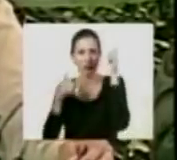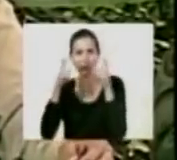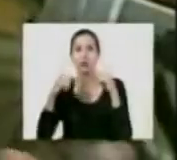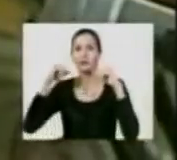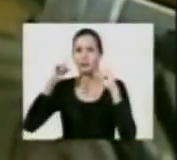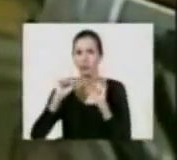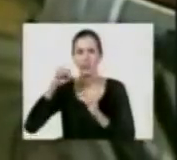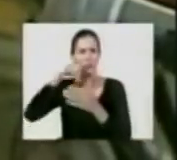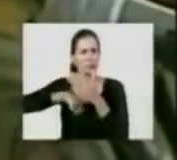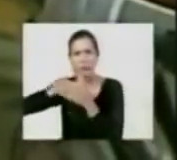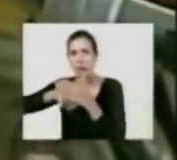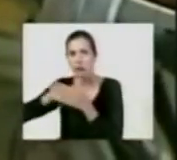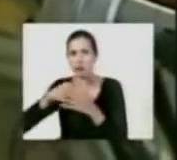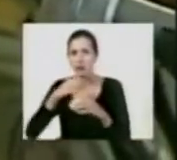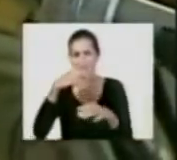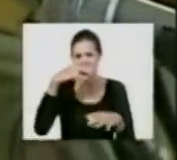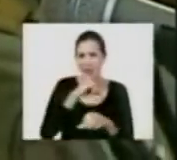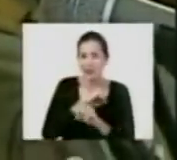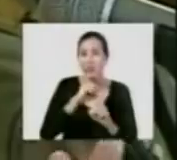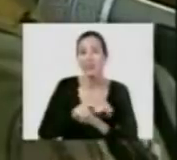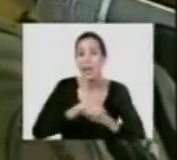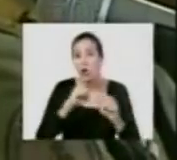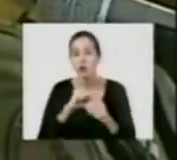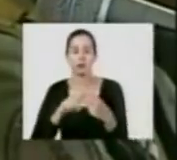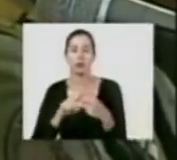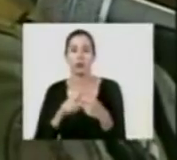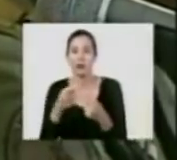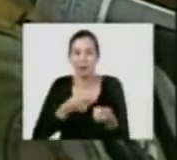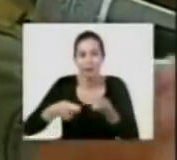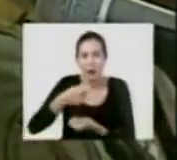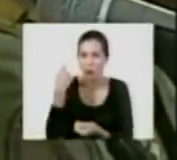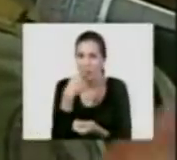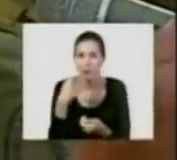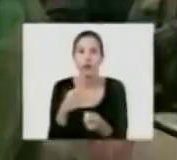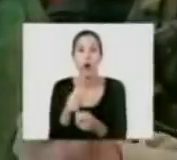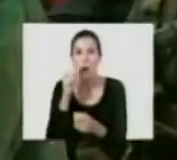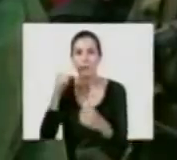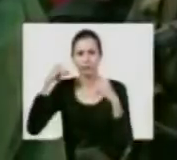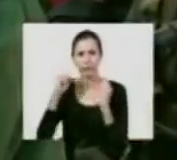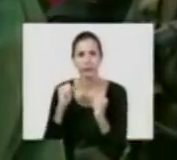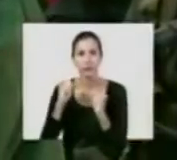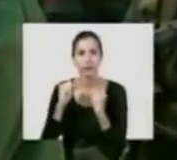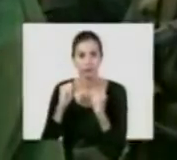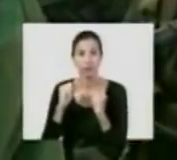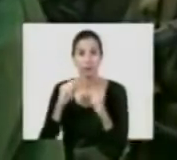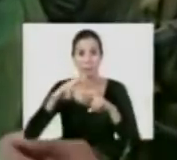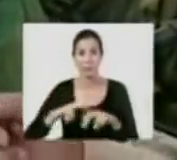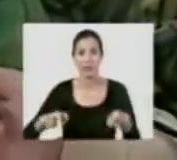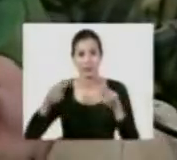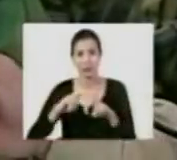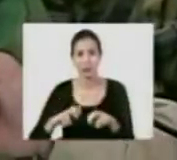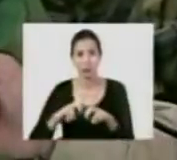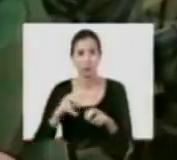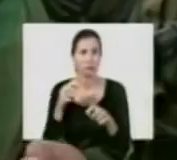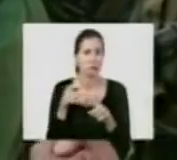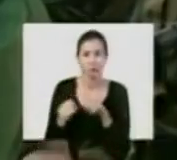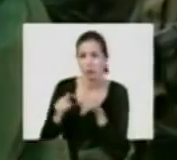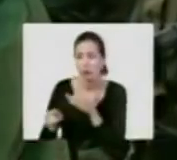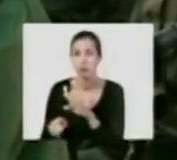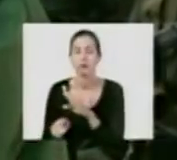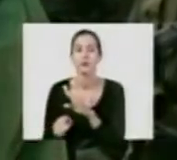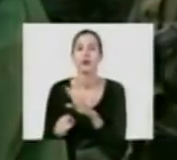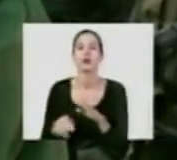contra el terrorismo, es experto en lucha contra el narcotráfico. Es experto criminólogo. Yo quiero,